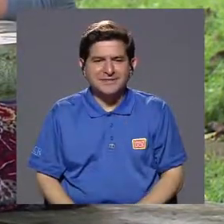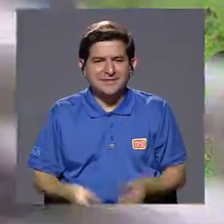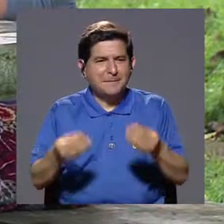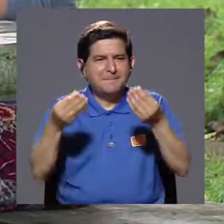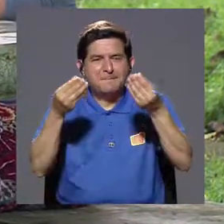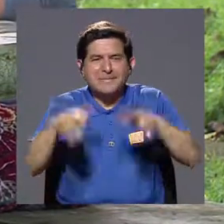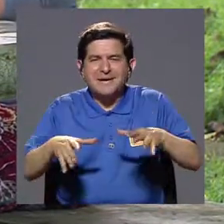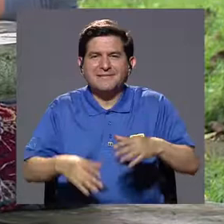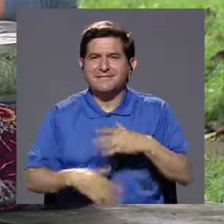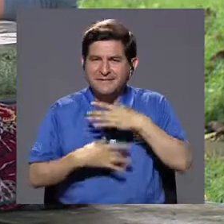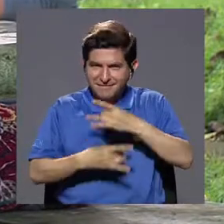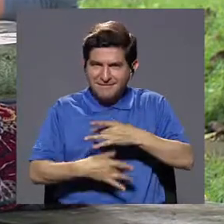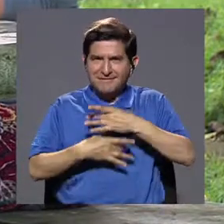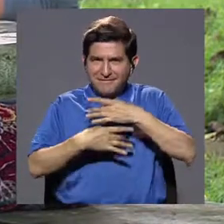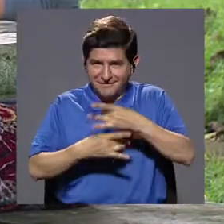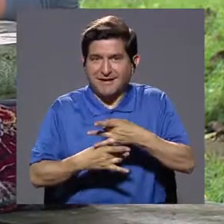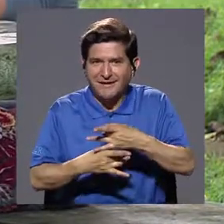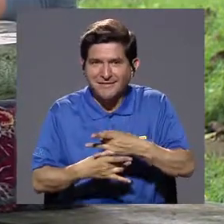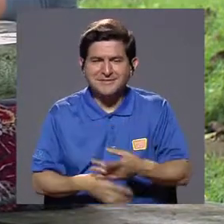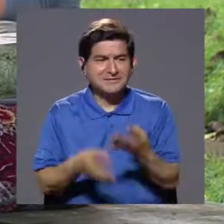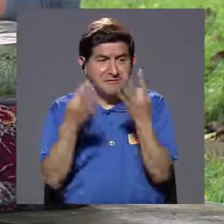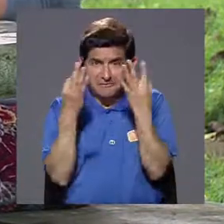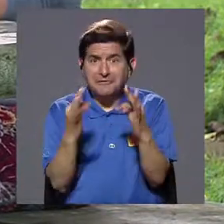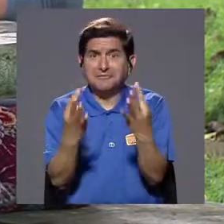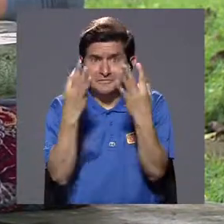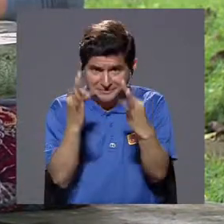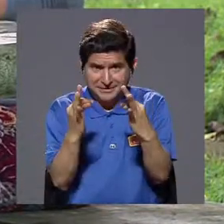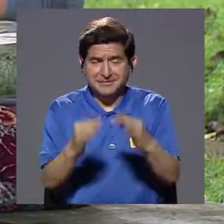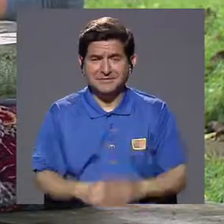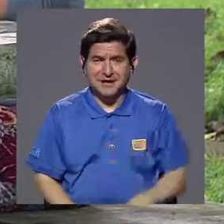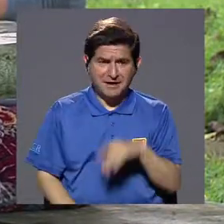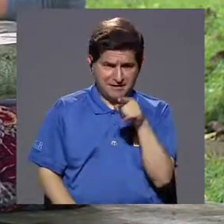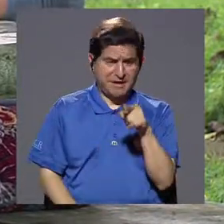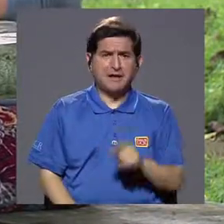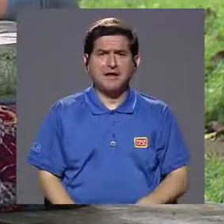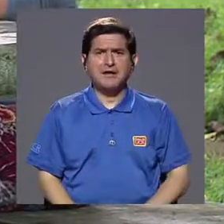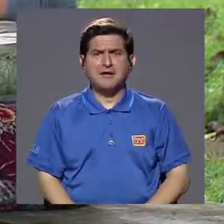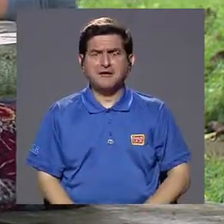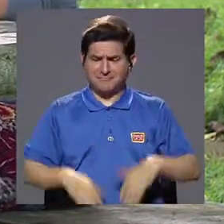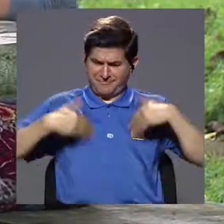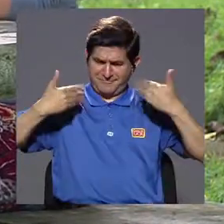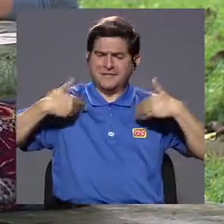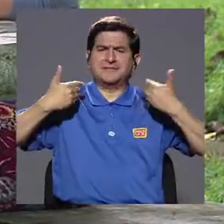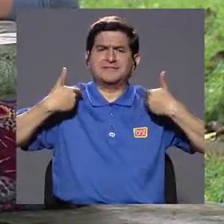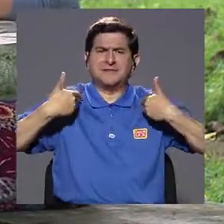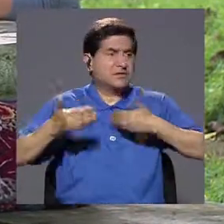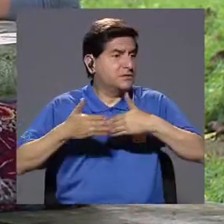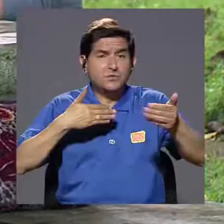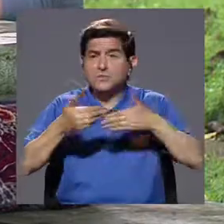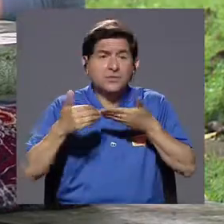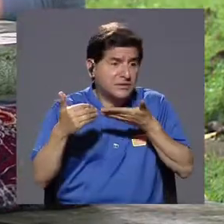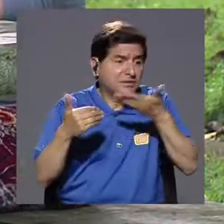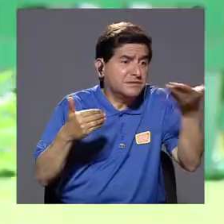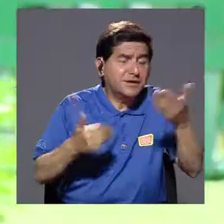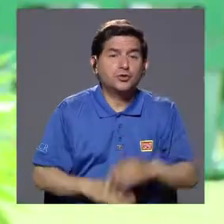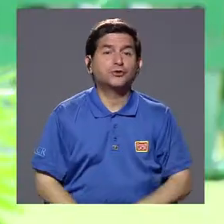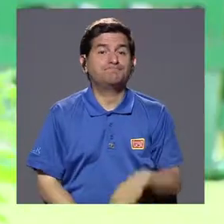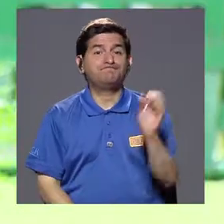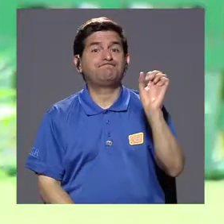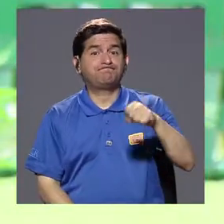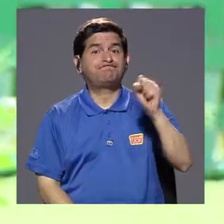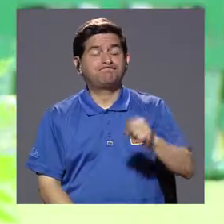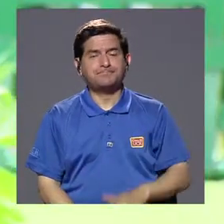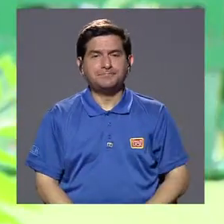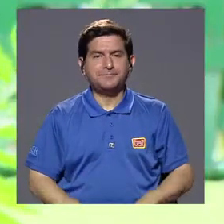como ese impulso que no pierdan el intento digamos de tratar de ser feliz a pesar de tantas cosas si